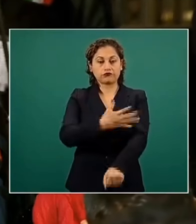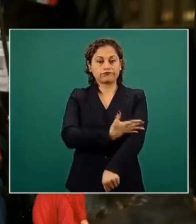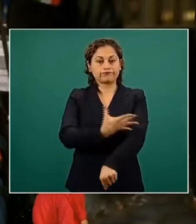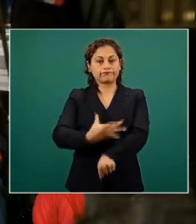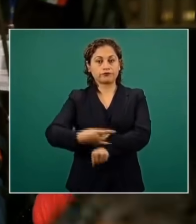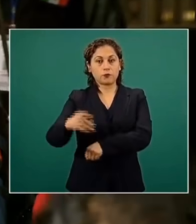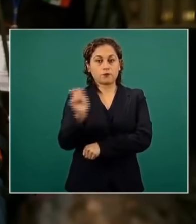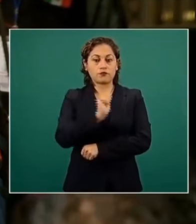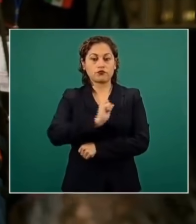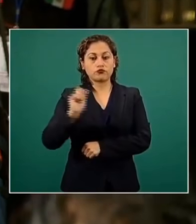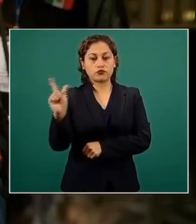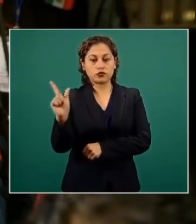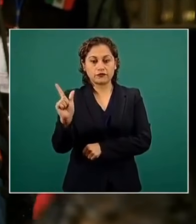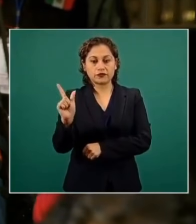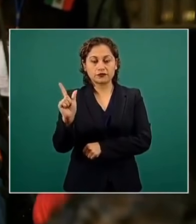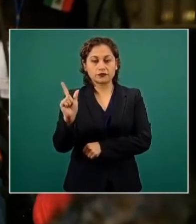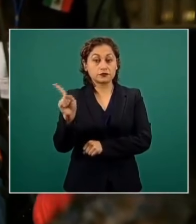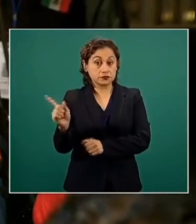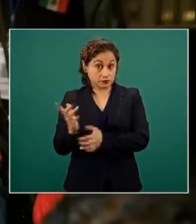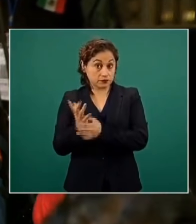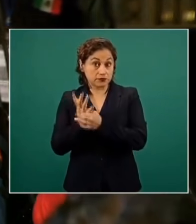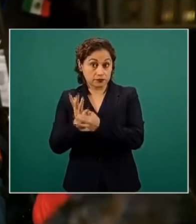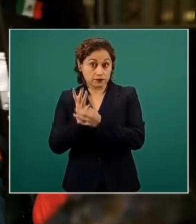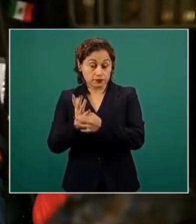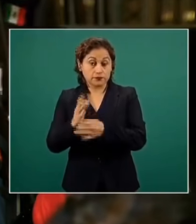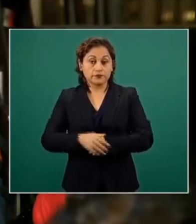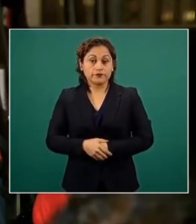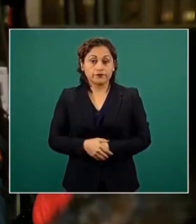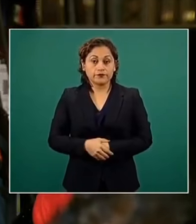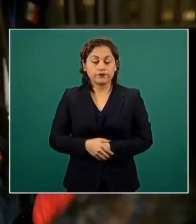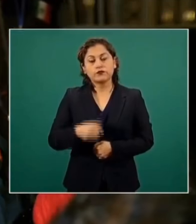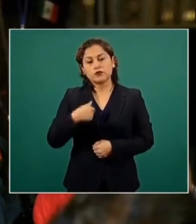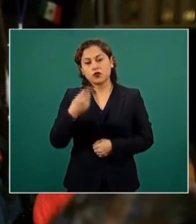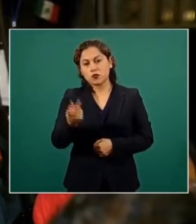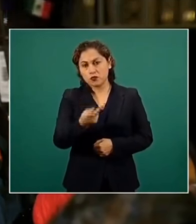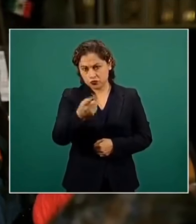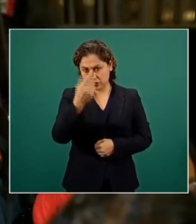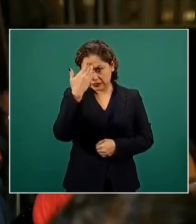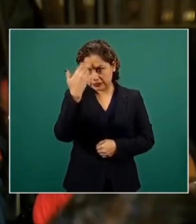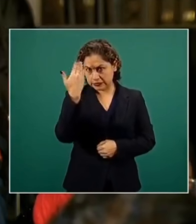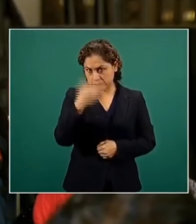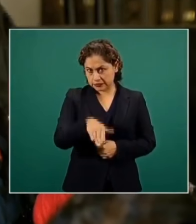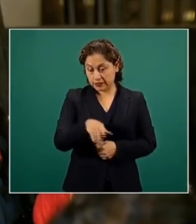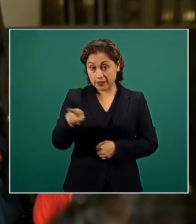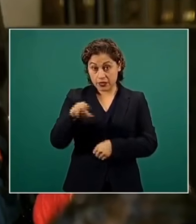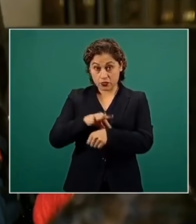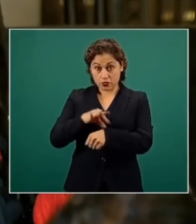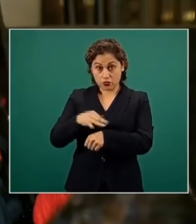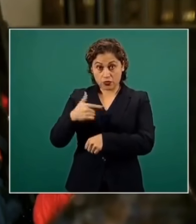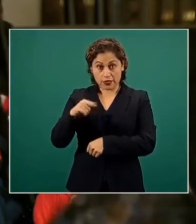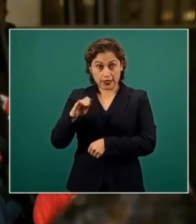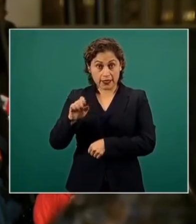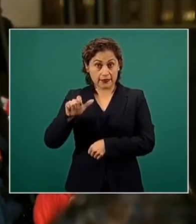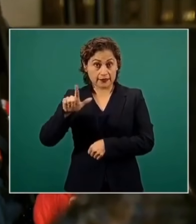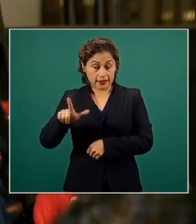ir. Utilizó prácticamente ese término. Preguntarle si usted sabe si esa intención del doctor Hugo